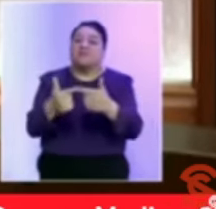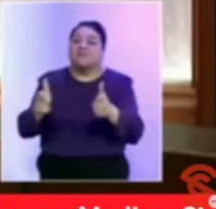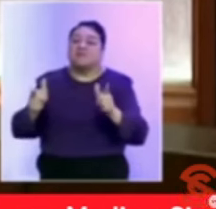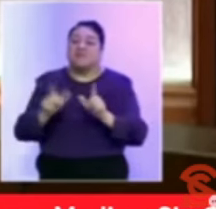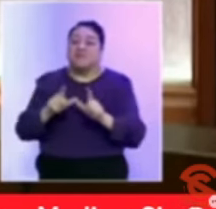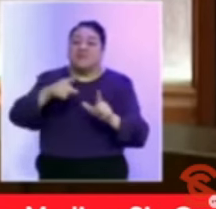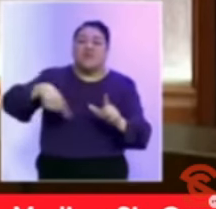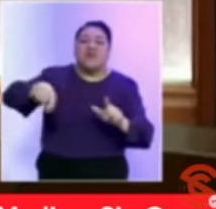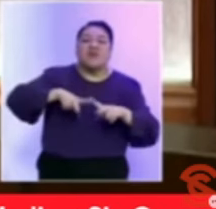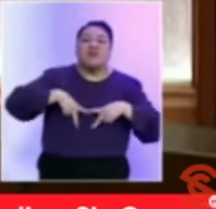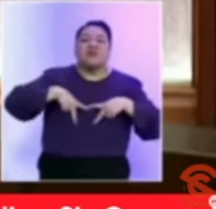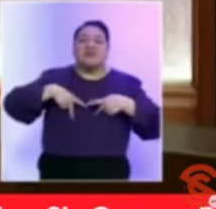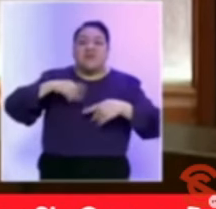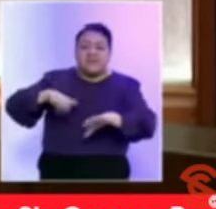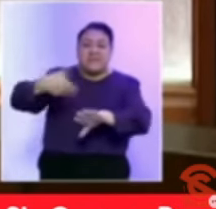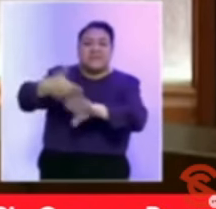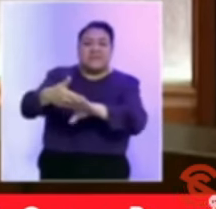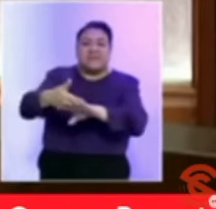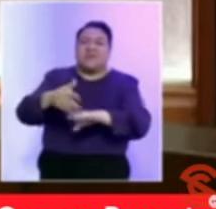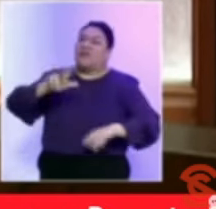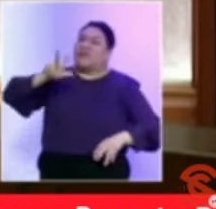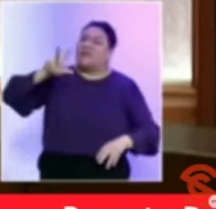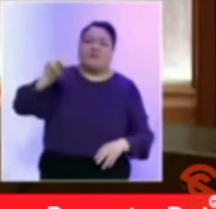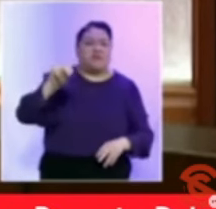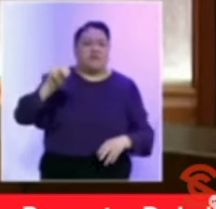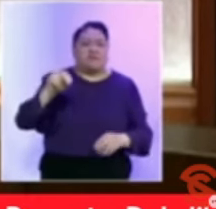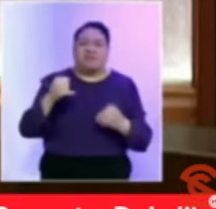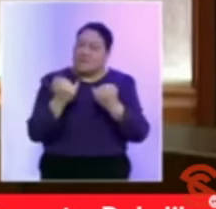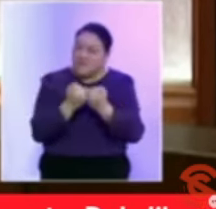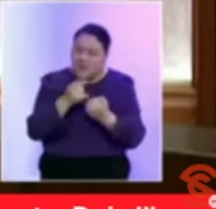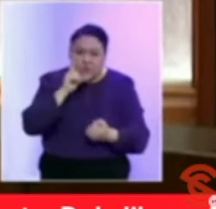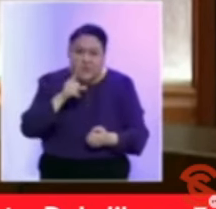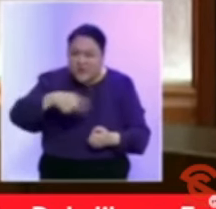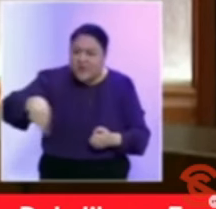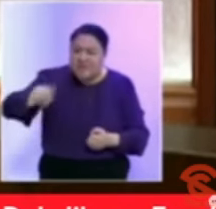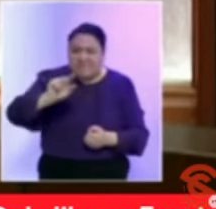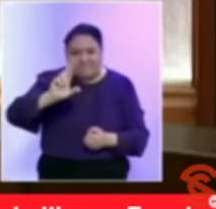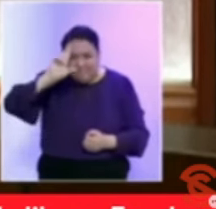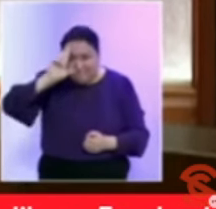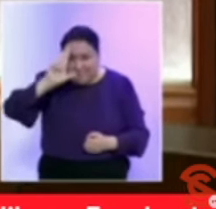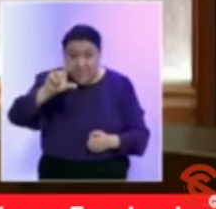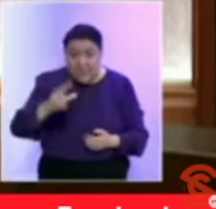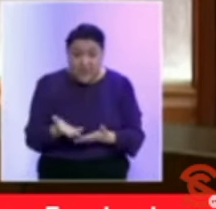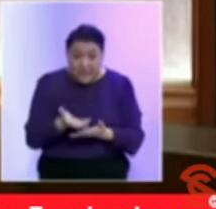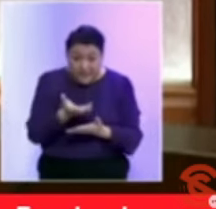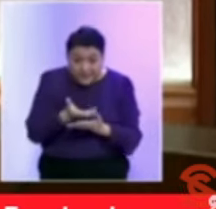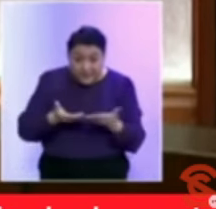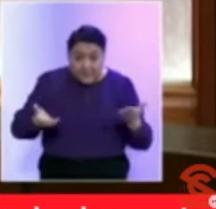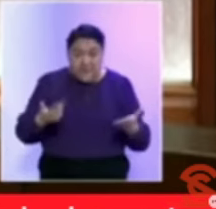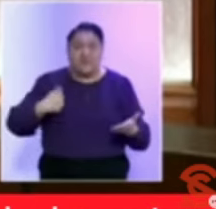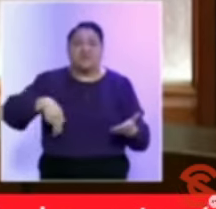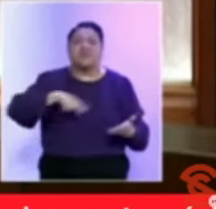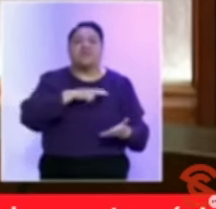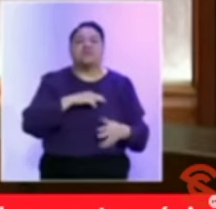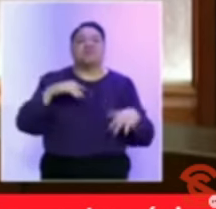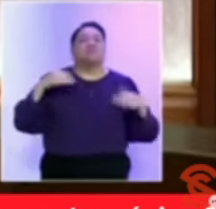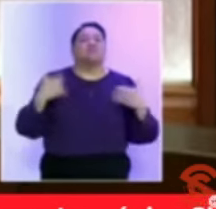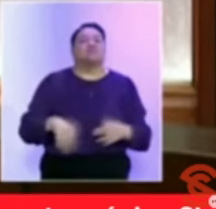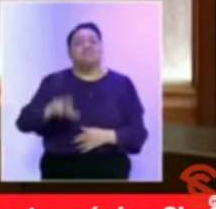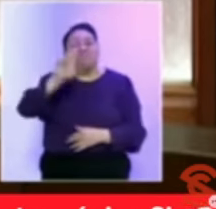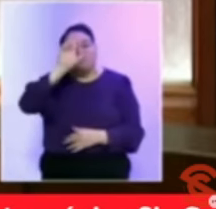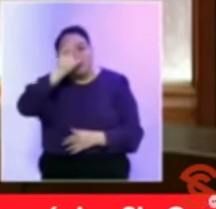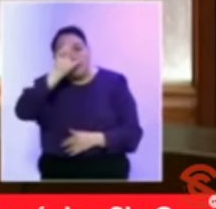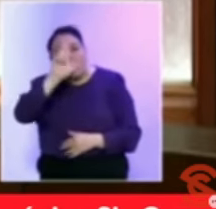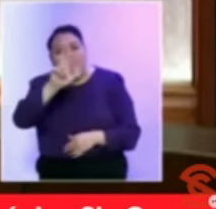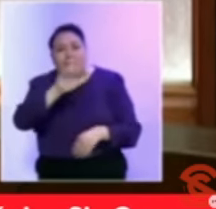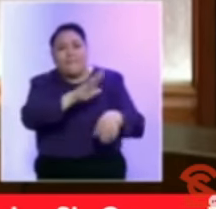de vulnerabilidad como las mujeres hoy aquí hacemos un reconocimiento a